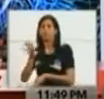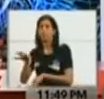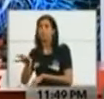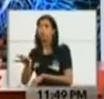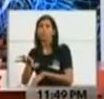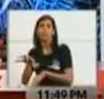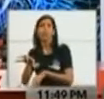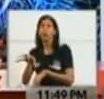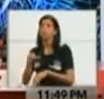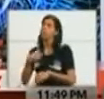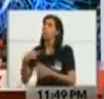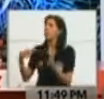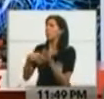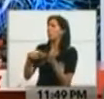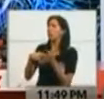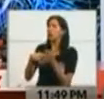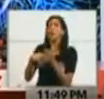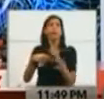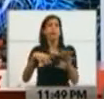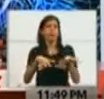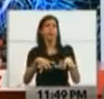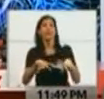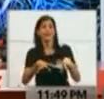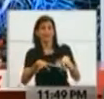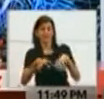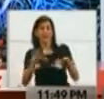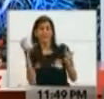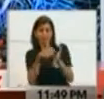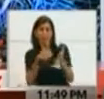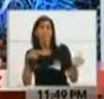venezolanos. ¡Qué mantequilla! ¿Quién no es empresario así?